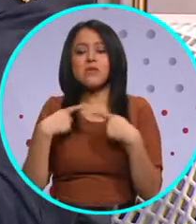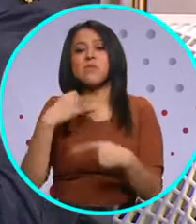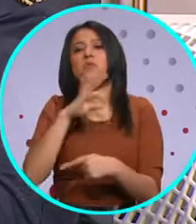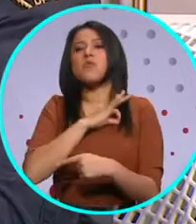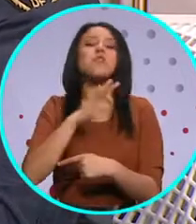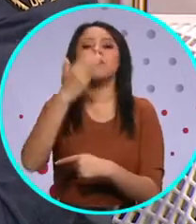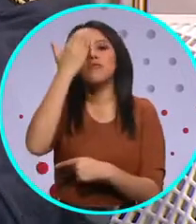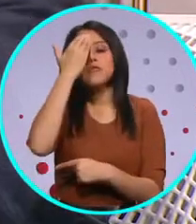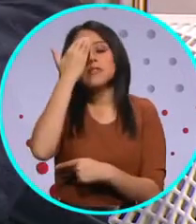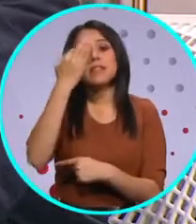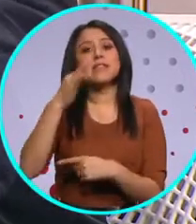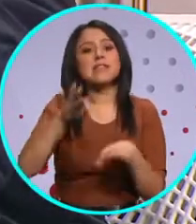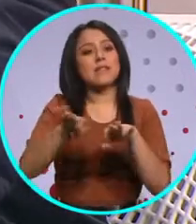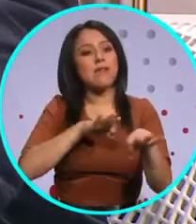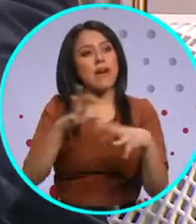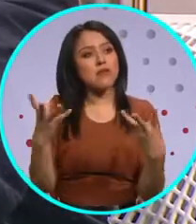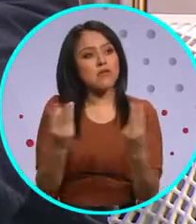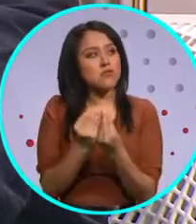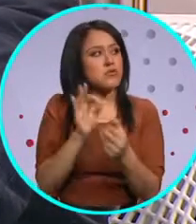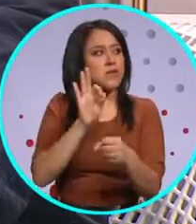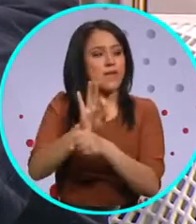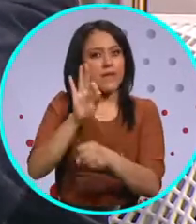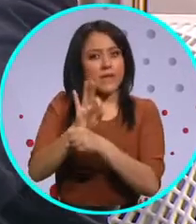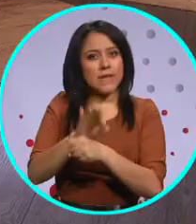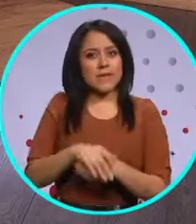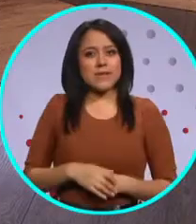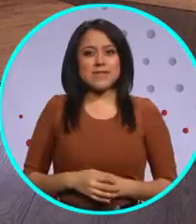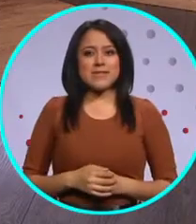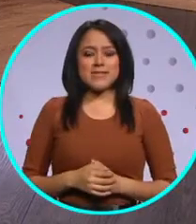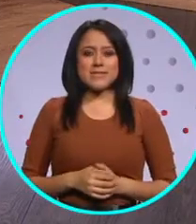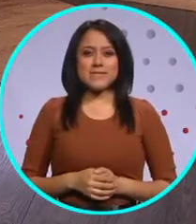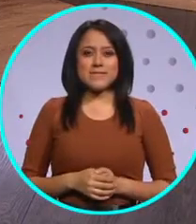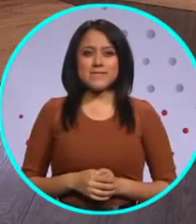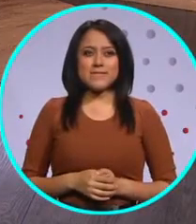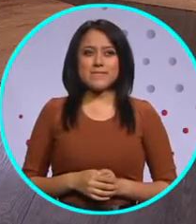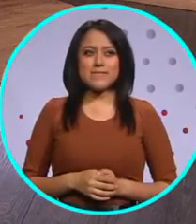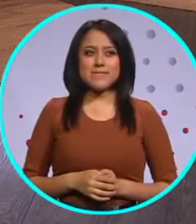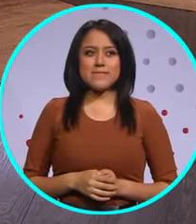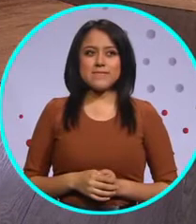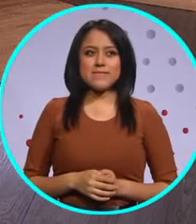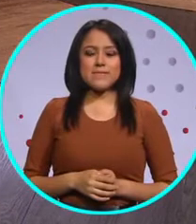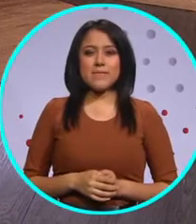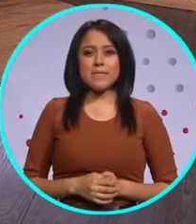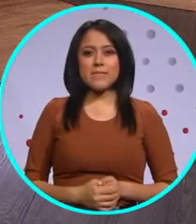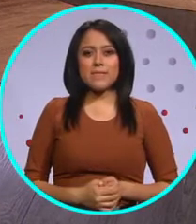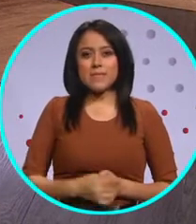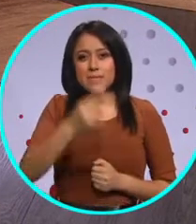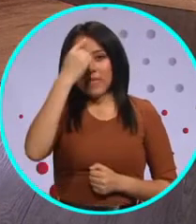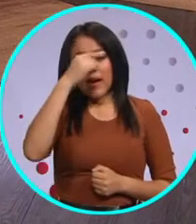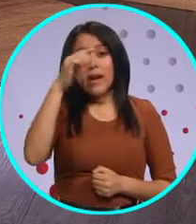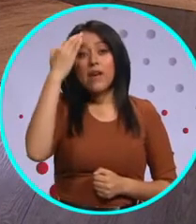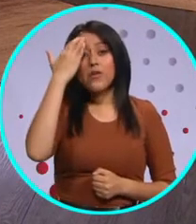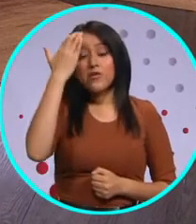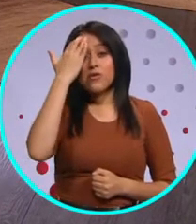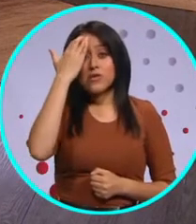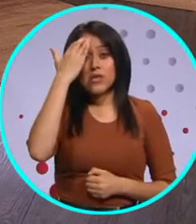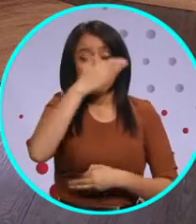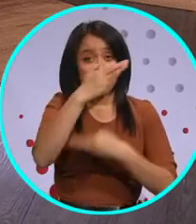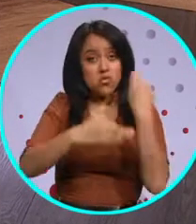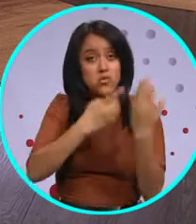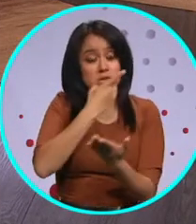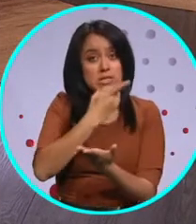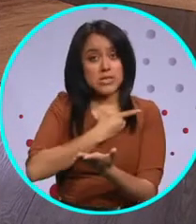nosotros trabajar en la defensa de los intereses de la ciudadanía en la madre en la máquina que nos requieran que nos den los datos